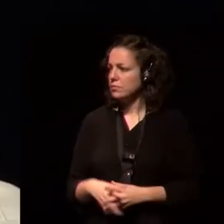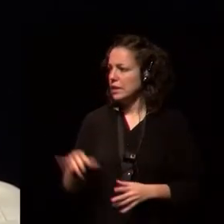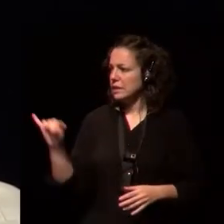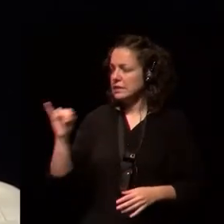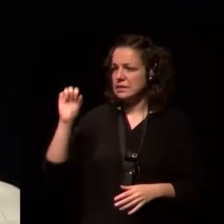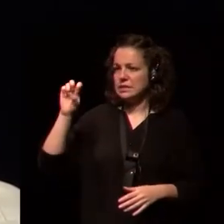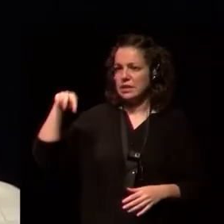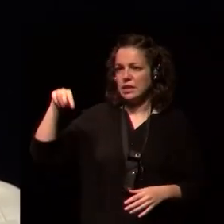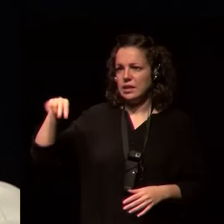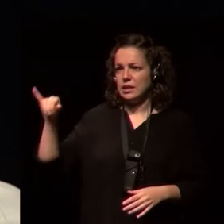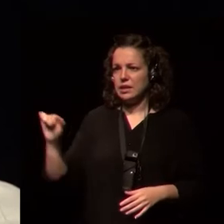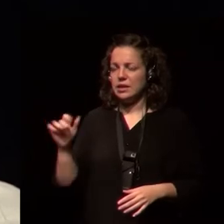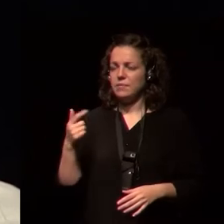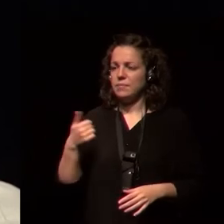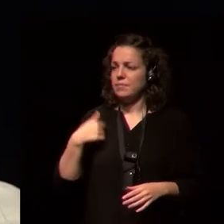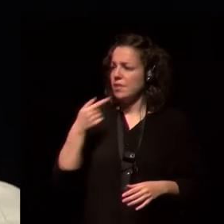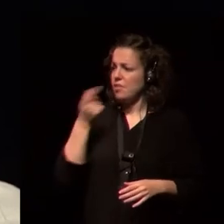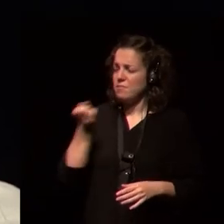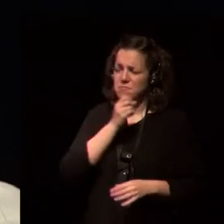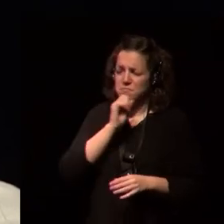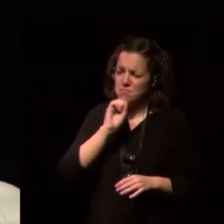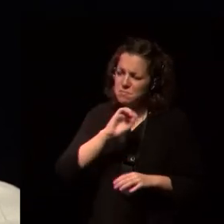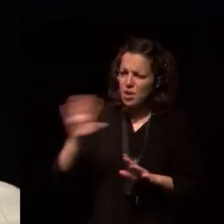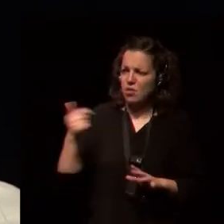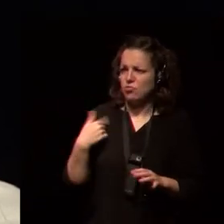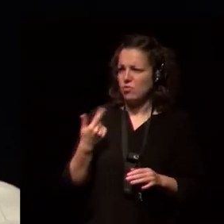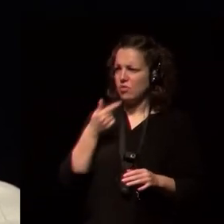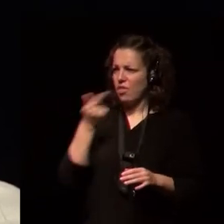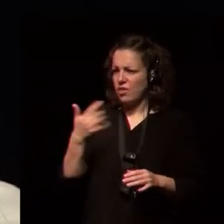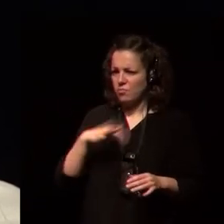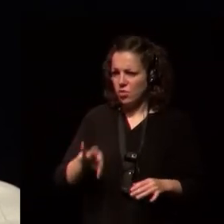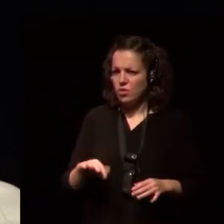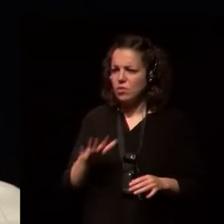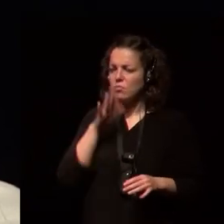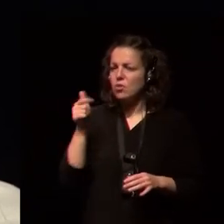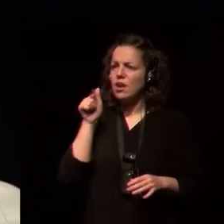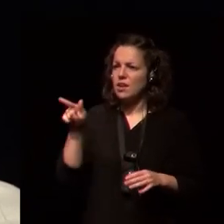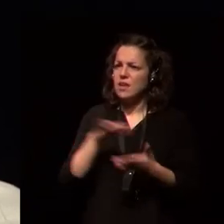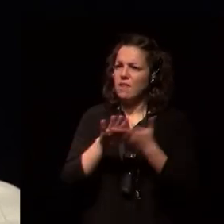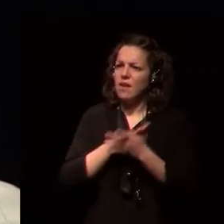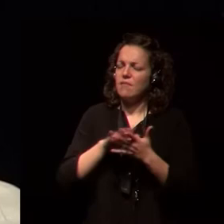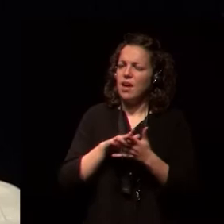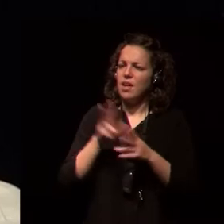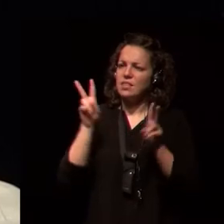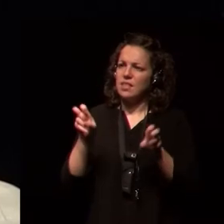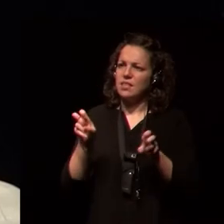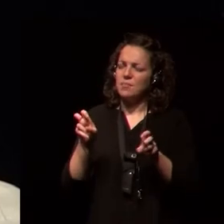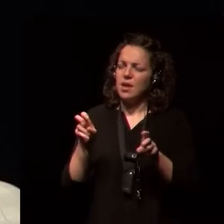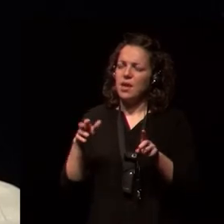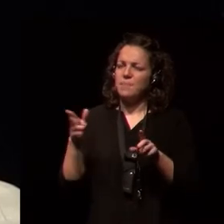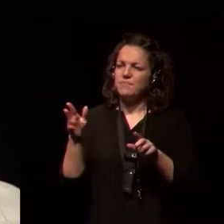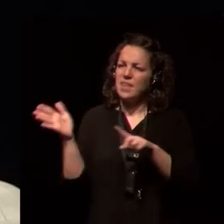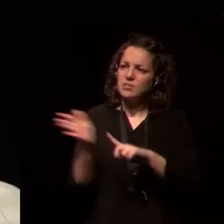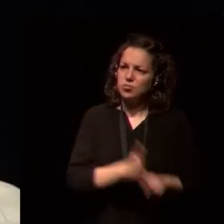Jenny lo expresó mejor de lo que yo voy a poder expresar cuando ella hablaba de la exclusión de las personas con